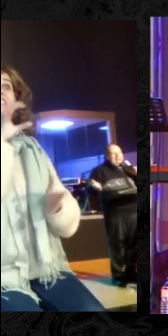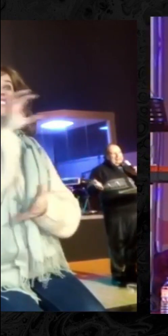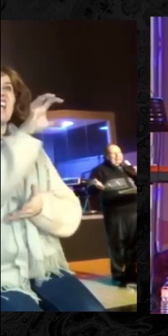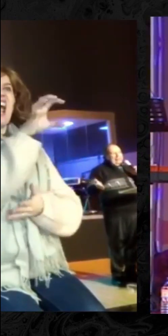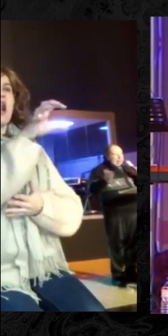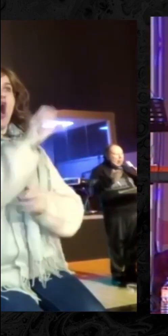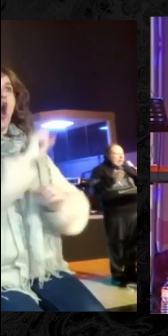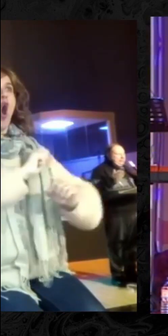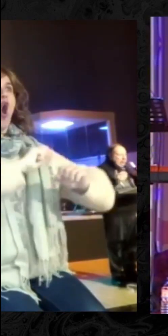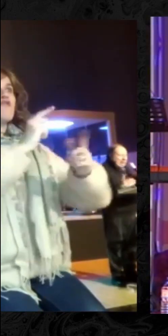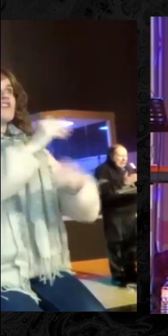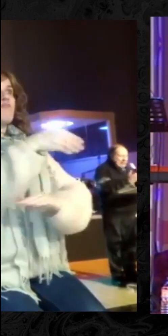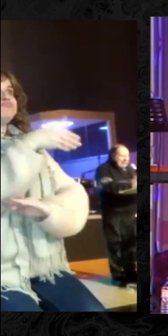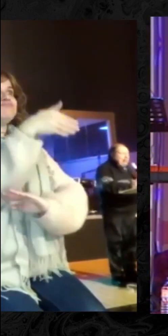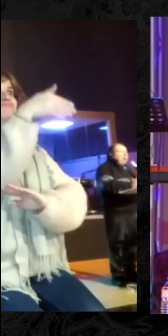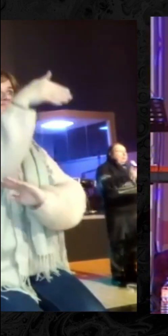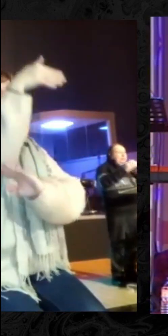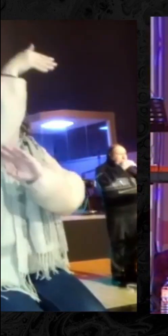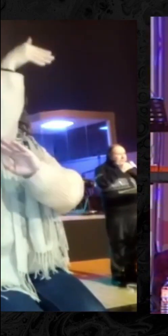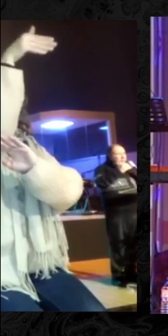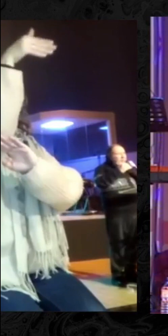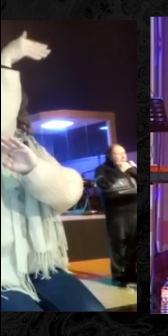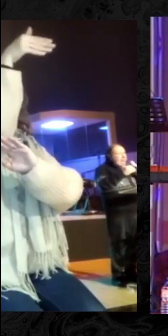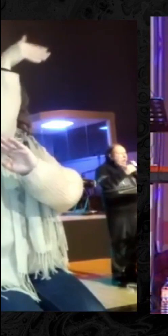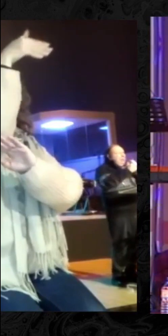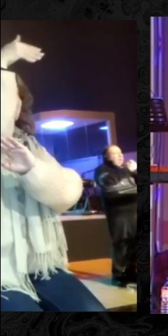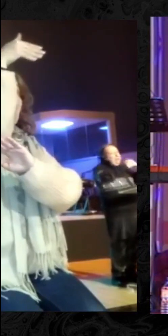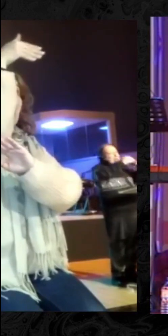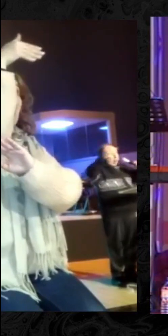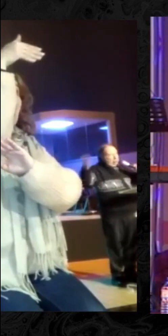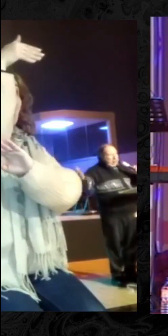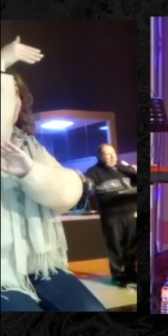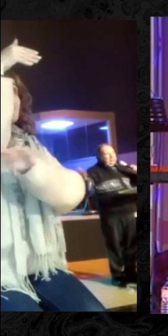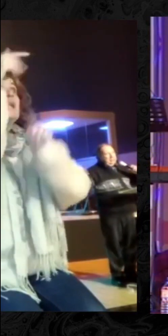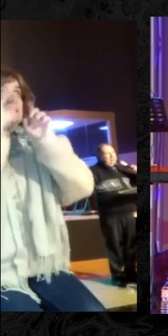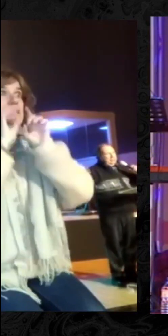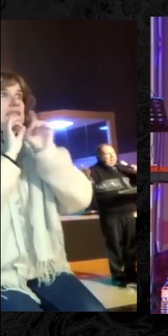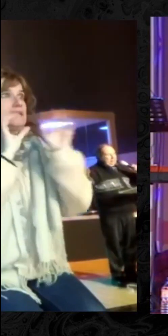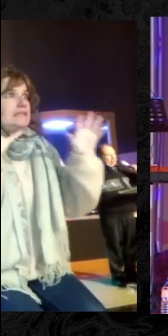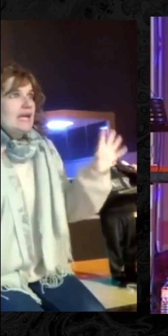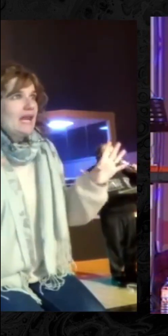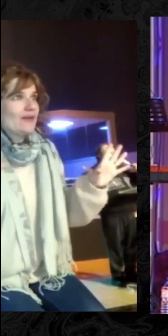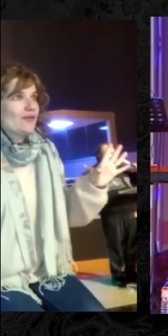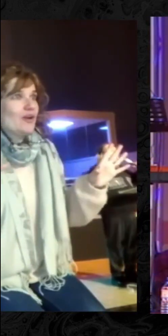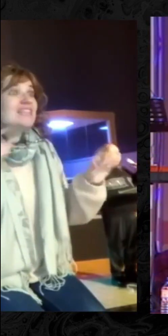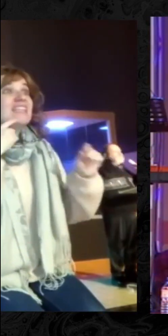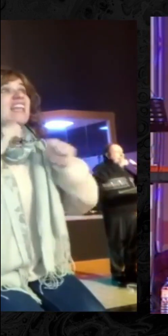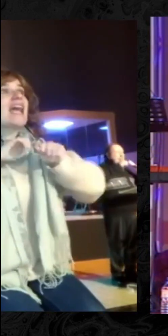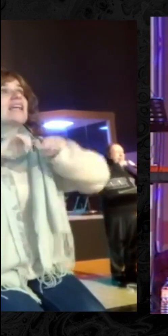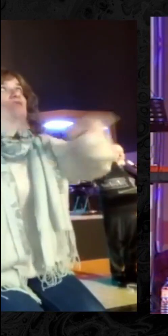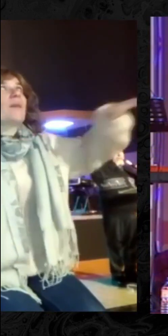y esto está muy claro porque está hablando Jesús de la expansión y entonces también habla